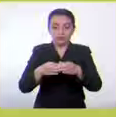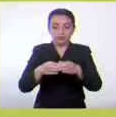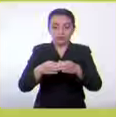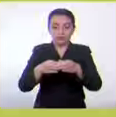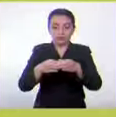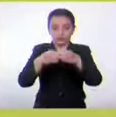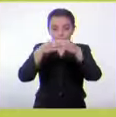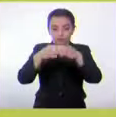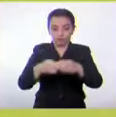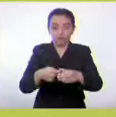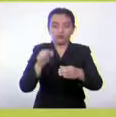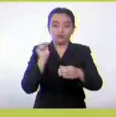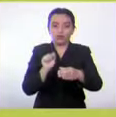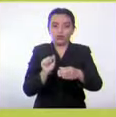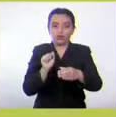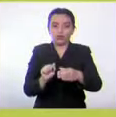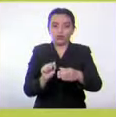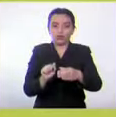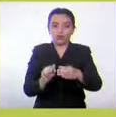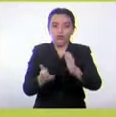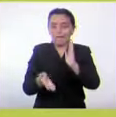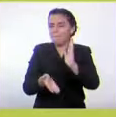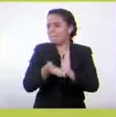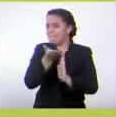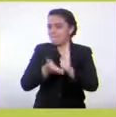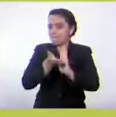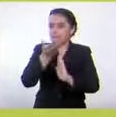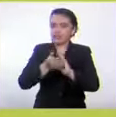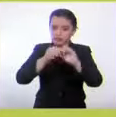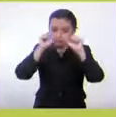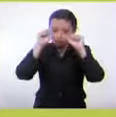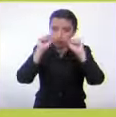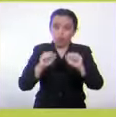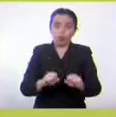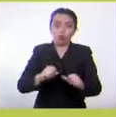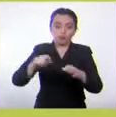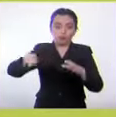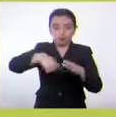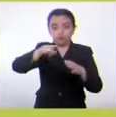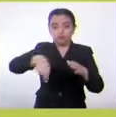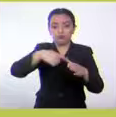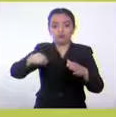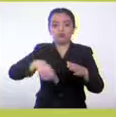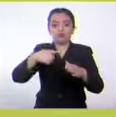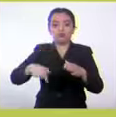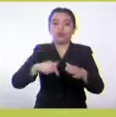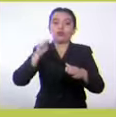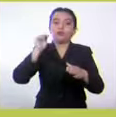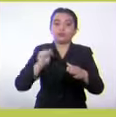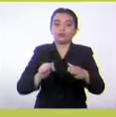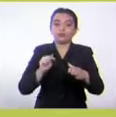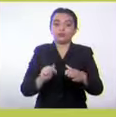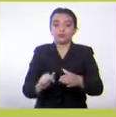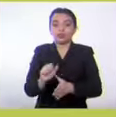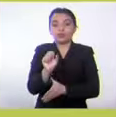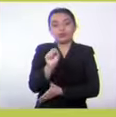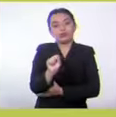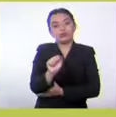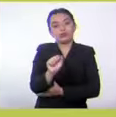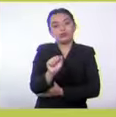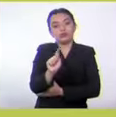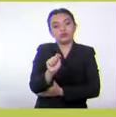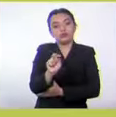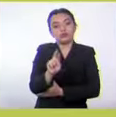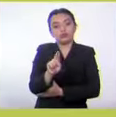de soluto que es posible disolver, hemos preparado una disolución